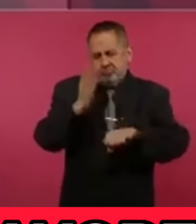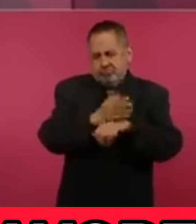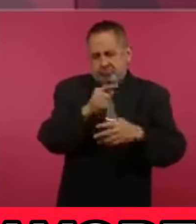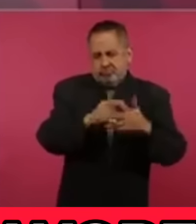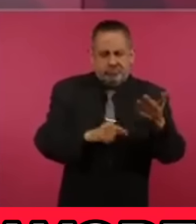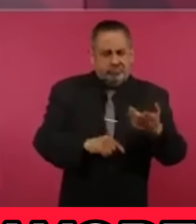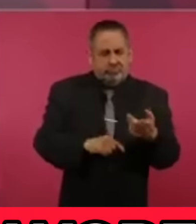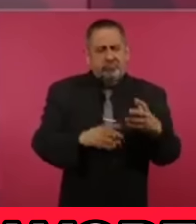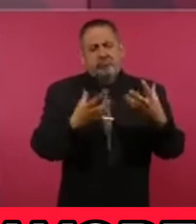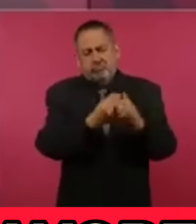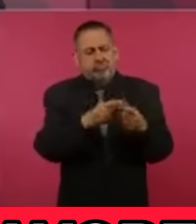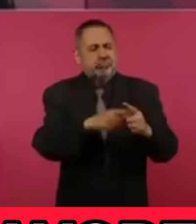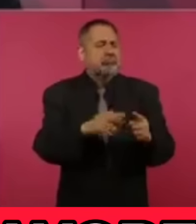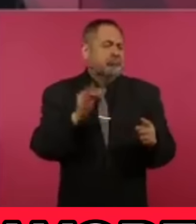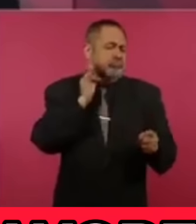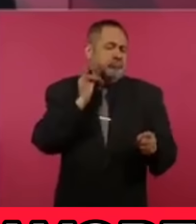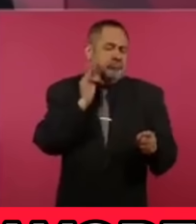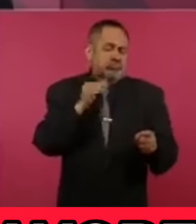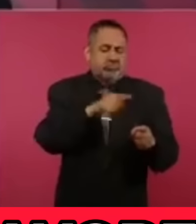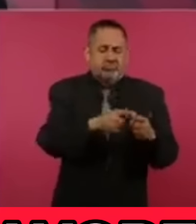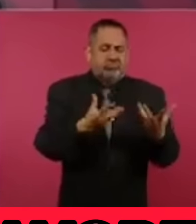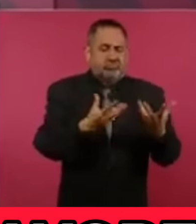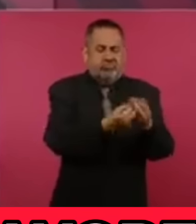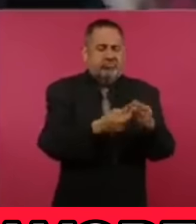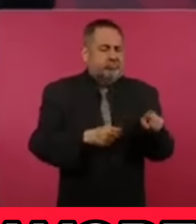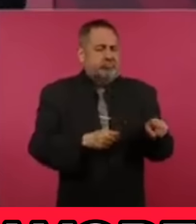o fiscalistas, que son los que se pusieron